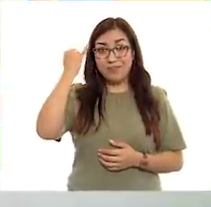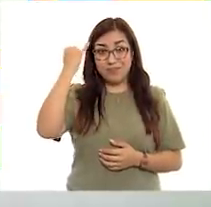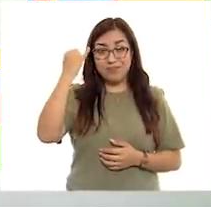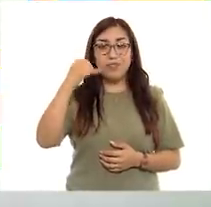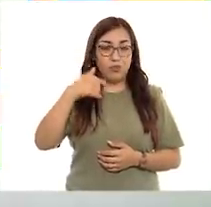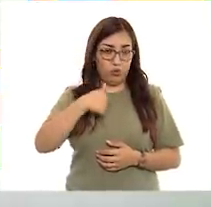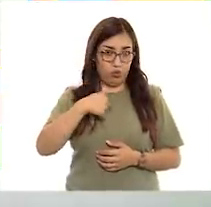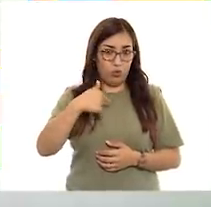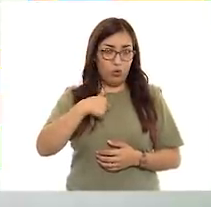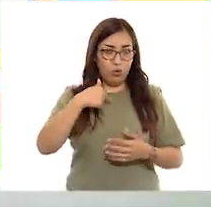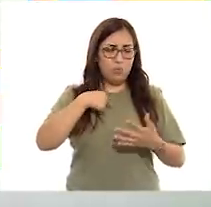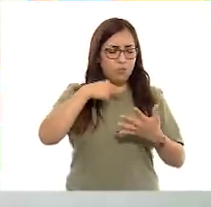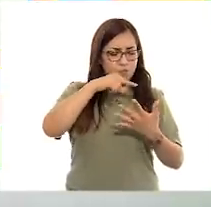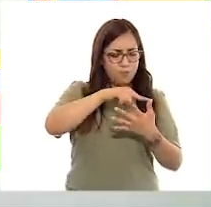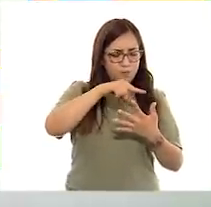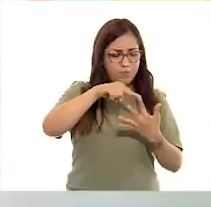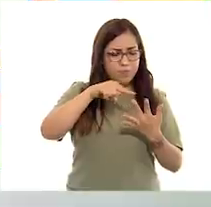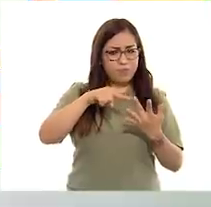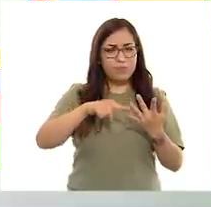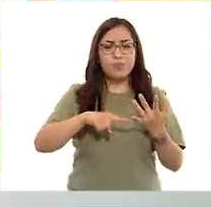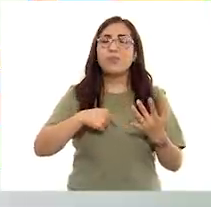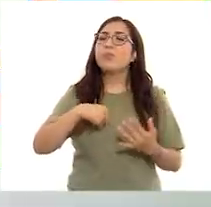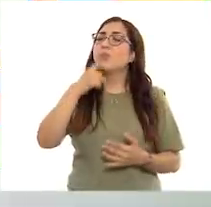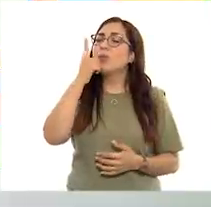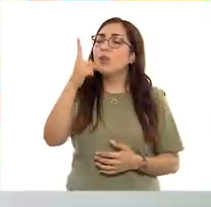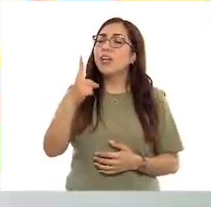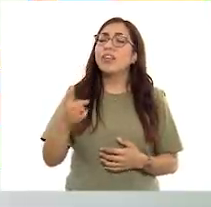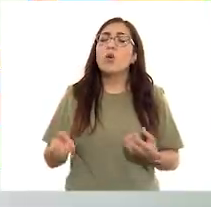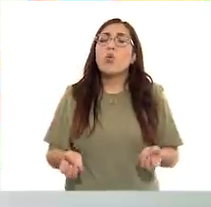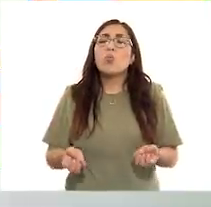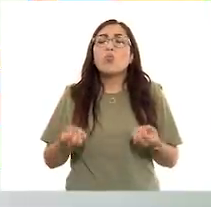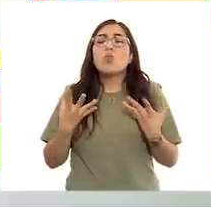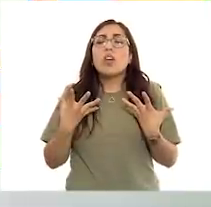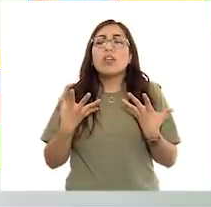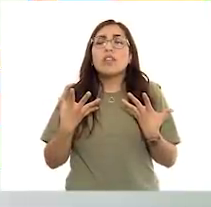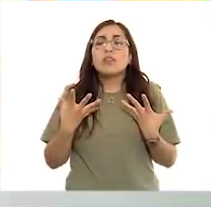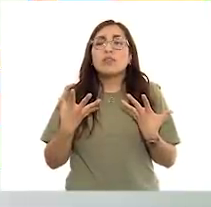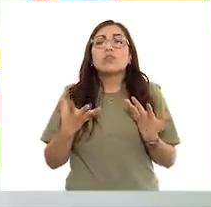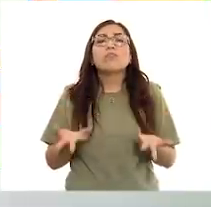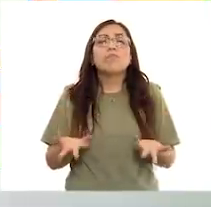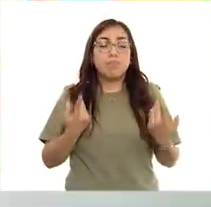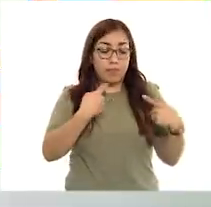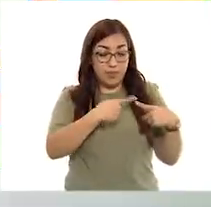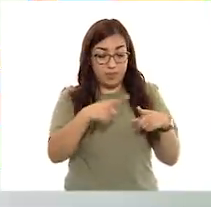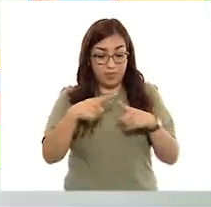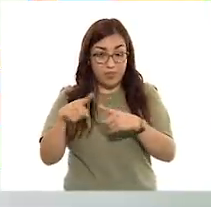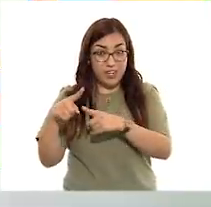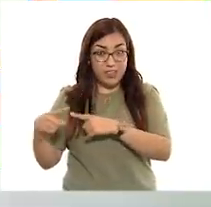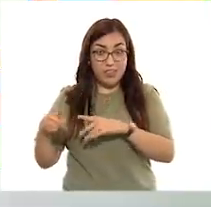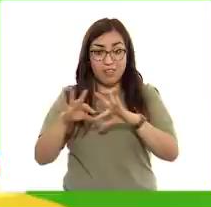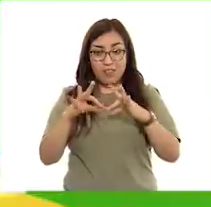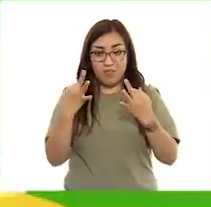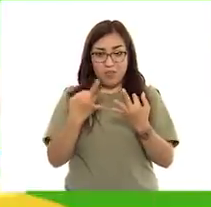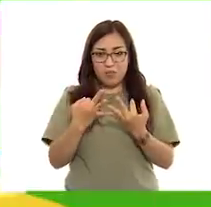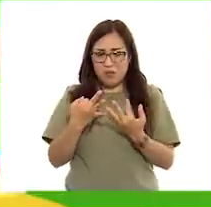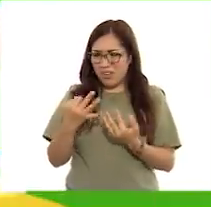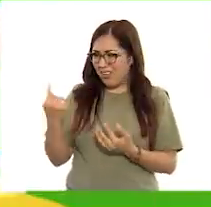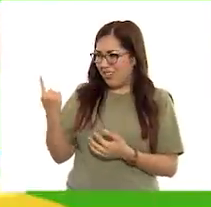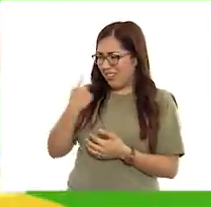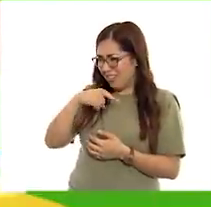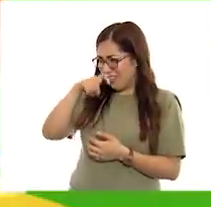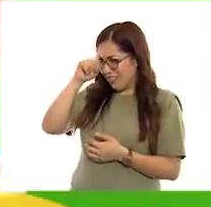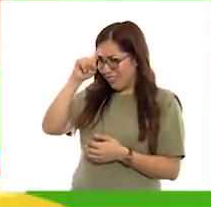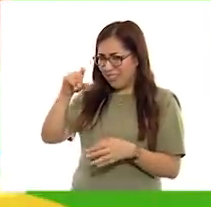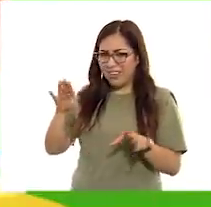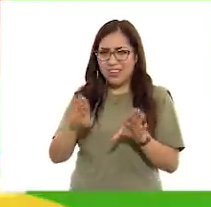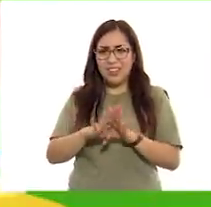voy a contar y les voy a decir cuántos son de una forma diferente. ¿Qué? ¿Cómo que de una